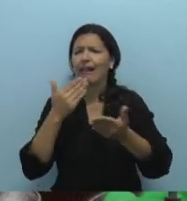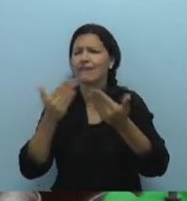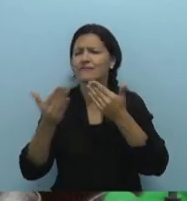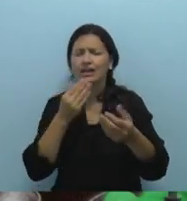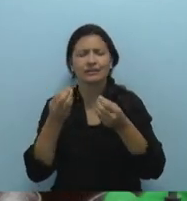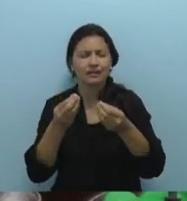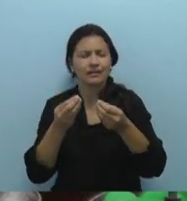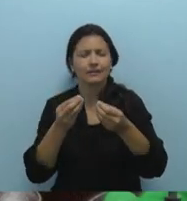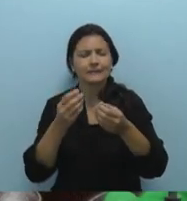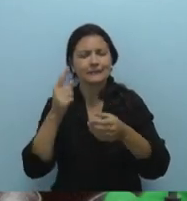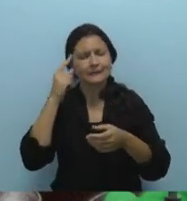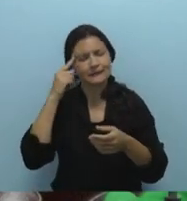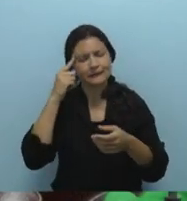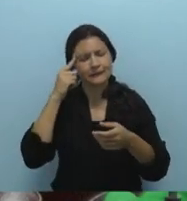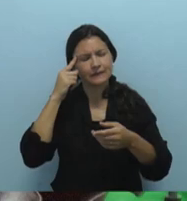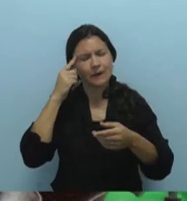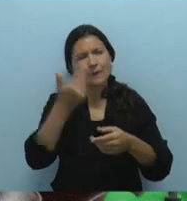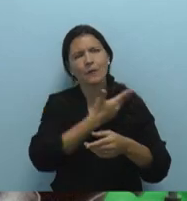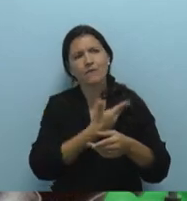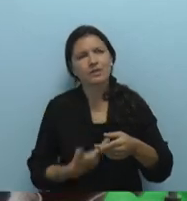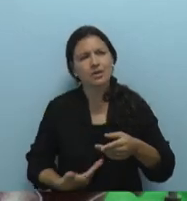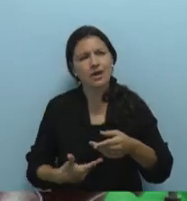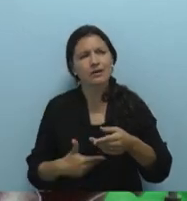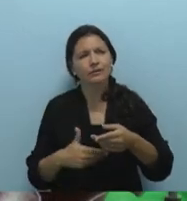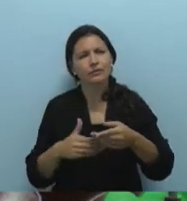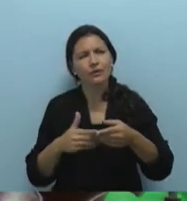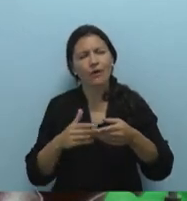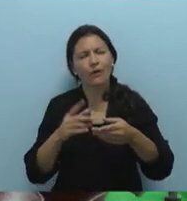país que definitivamente en términos